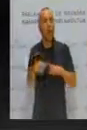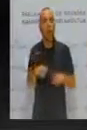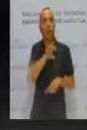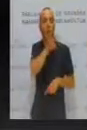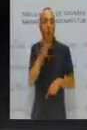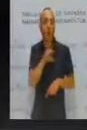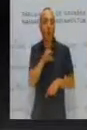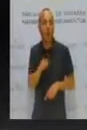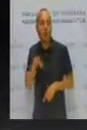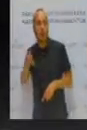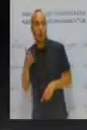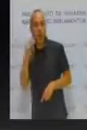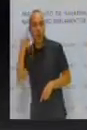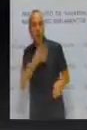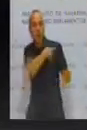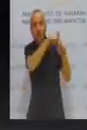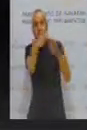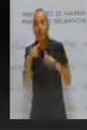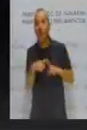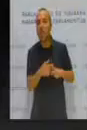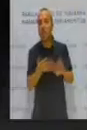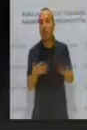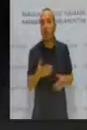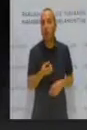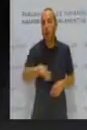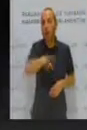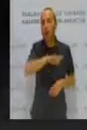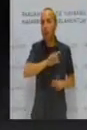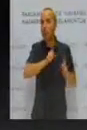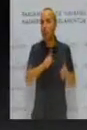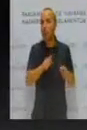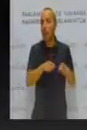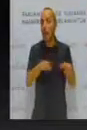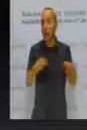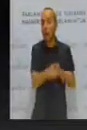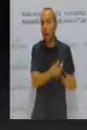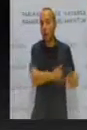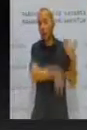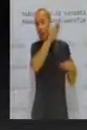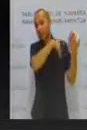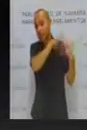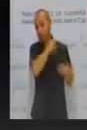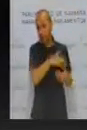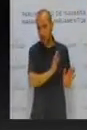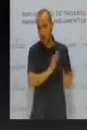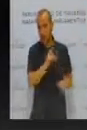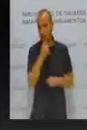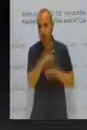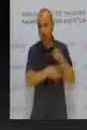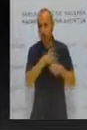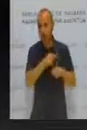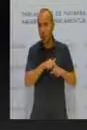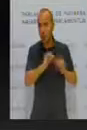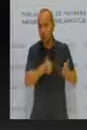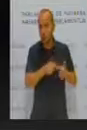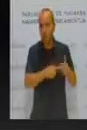en Navarra, señorías, es que ellos empezaron a revertir hace mucho tiempo, al principio de esta legislatura, cuando cambió